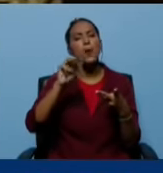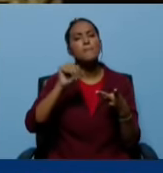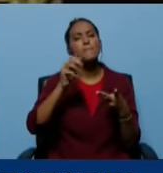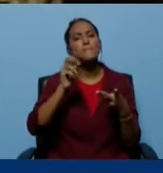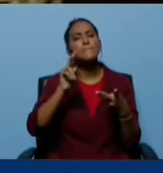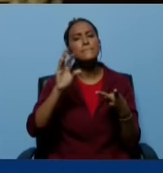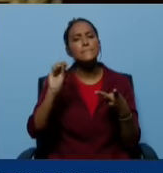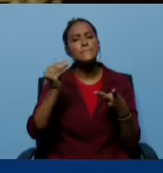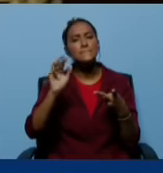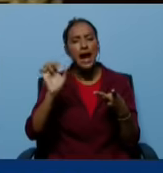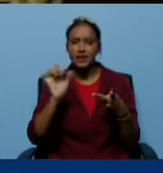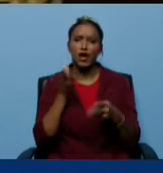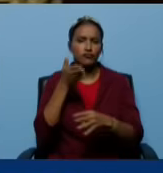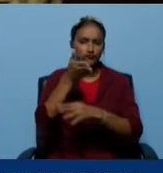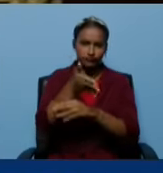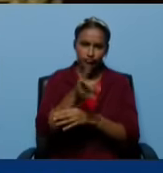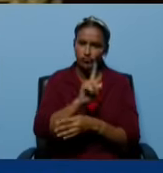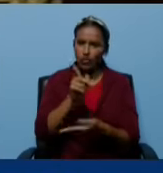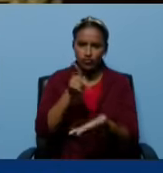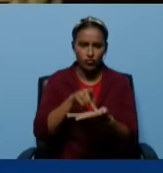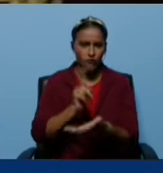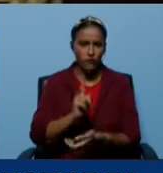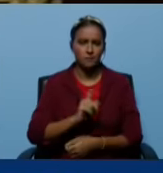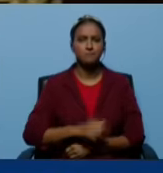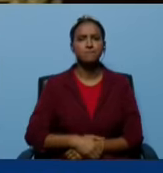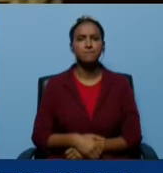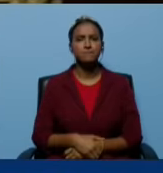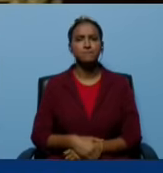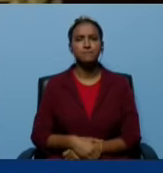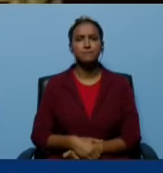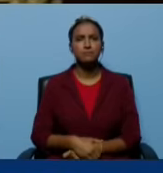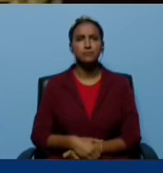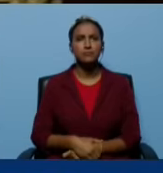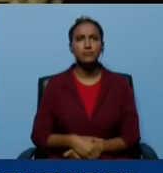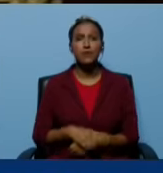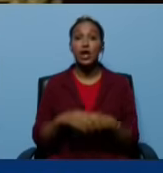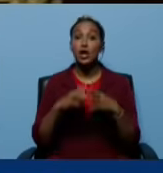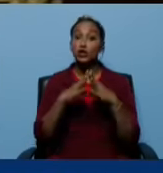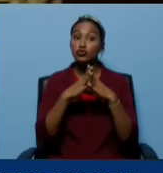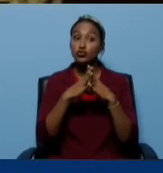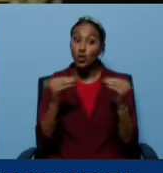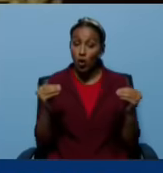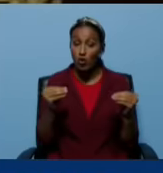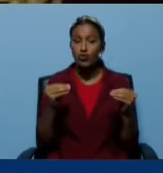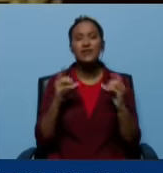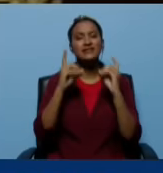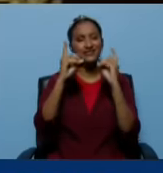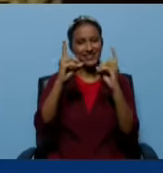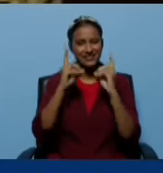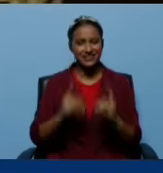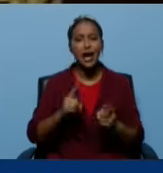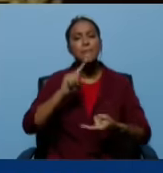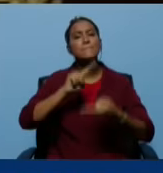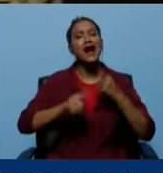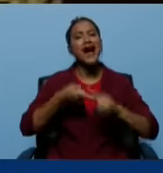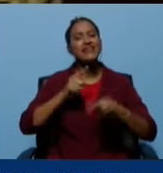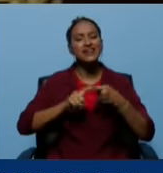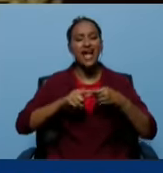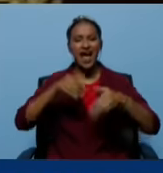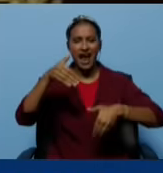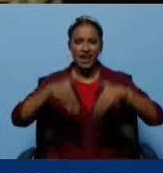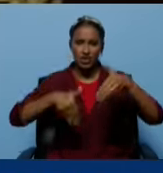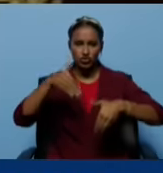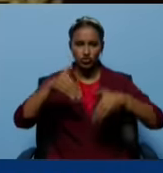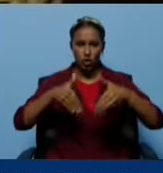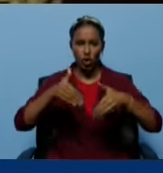En consecuencia, se decide que todo el material electoral consignado por